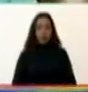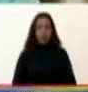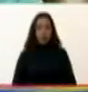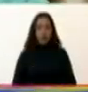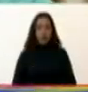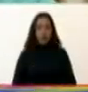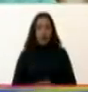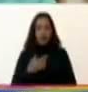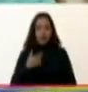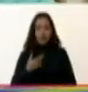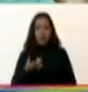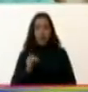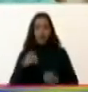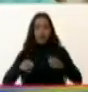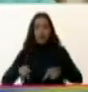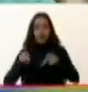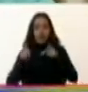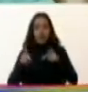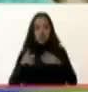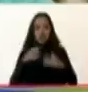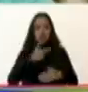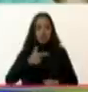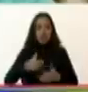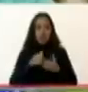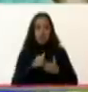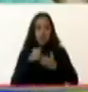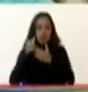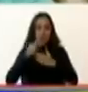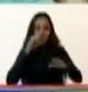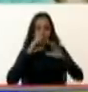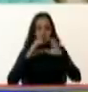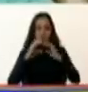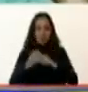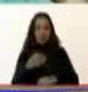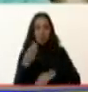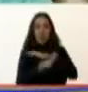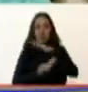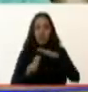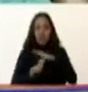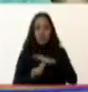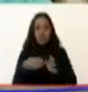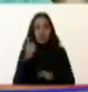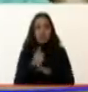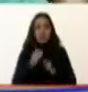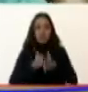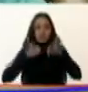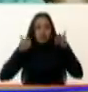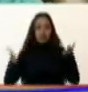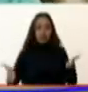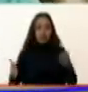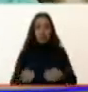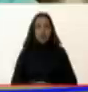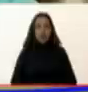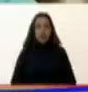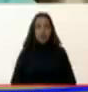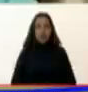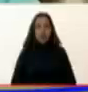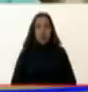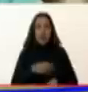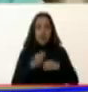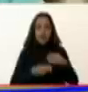y lideresas de las comunicaciones a nivel de base. Hay que incrementar la pinta de